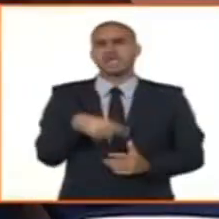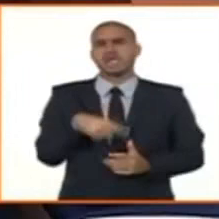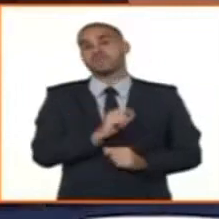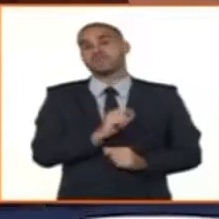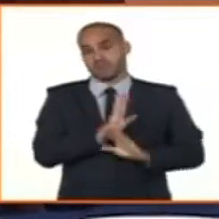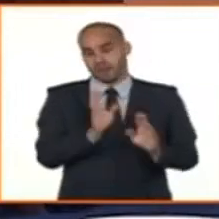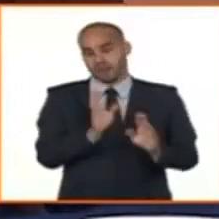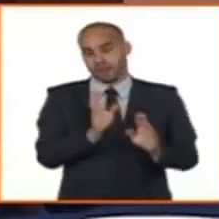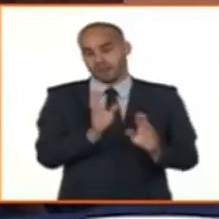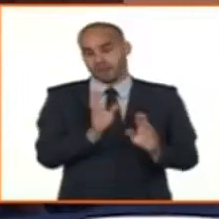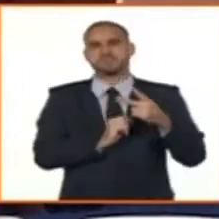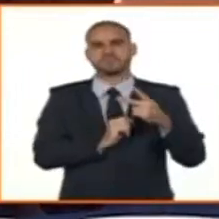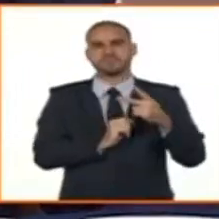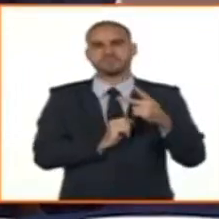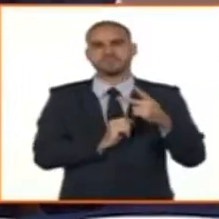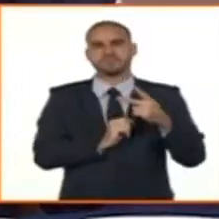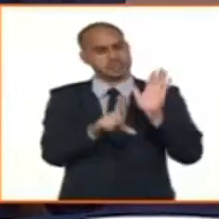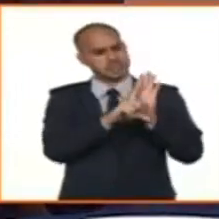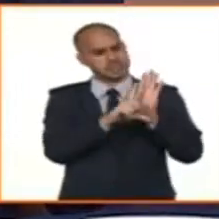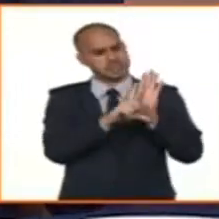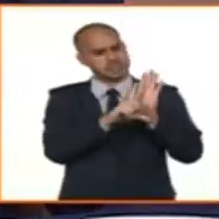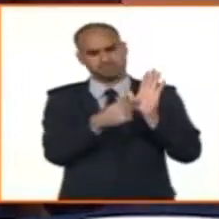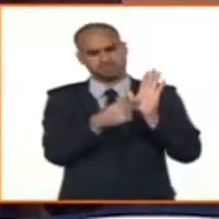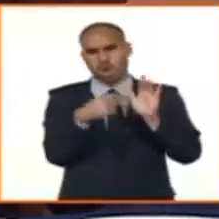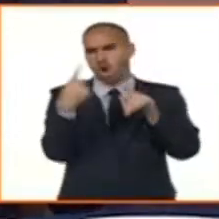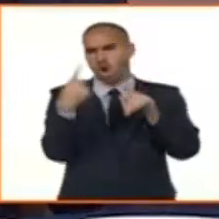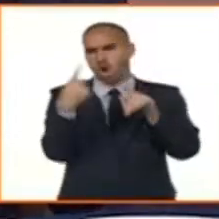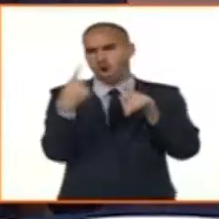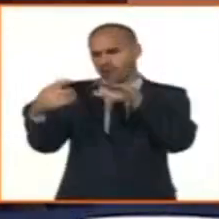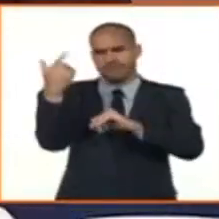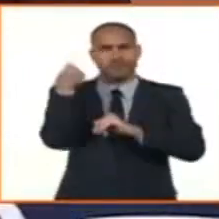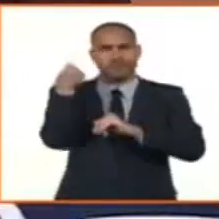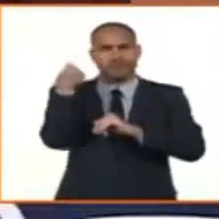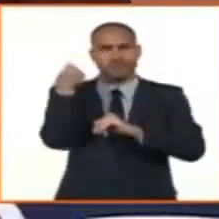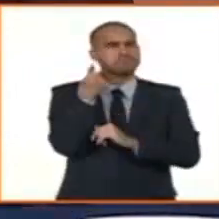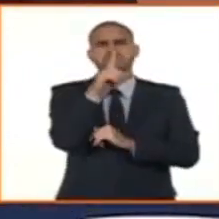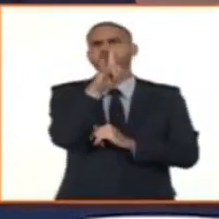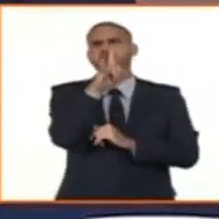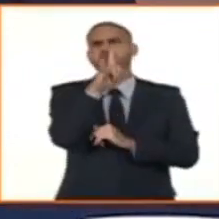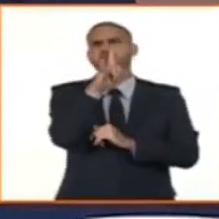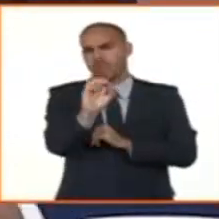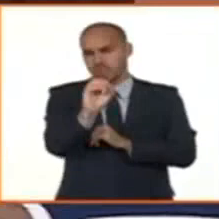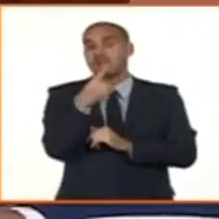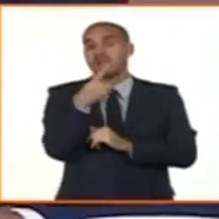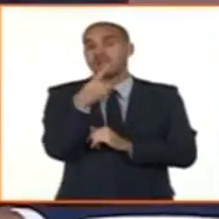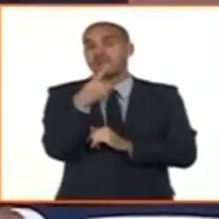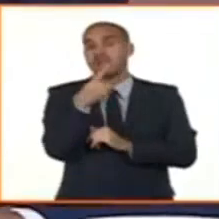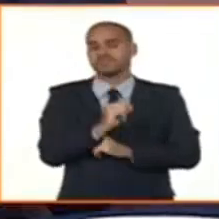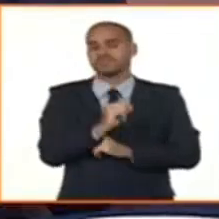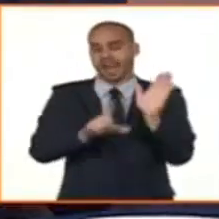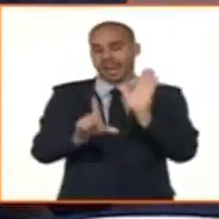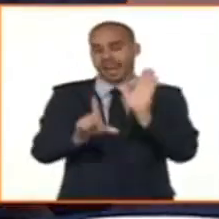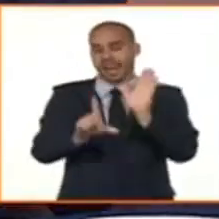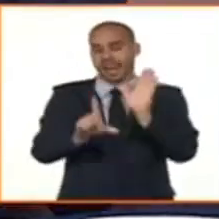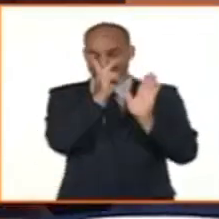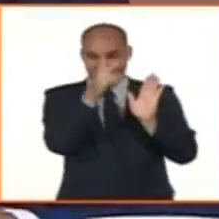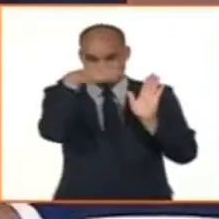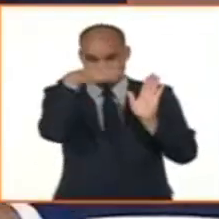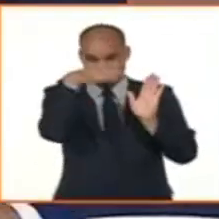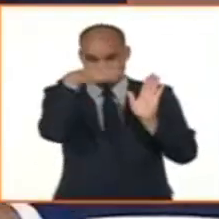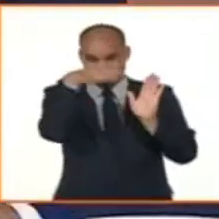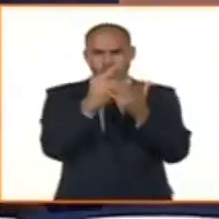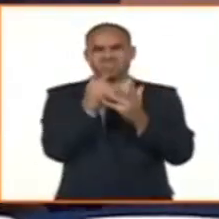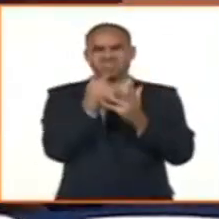ley, a diferencia de otras leyes similares que se aprobaron en la década del 50, la ley de ajuste cubano no establece un límite temporal de su vigencia.